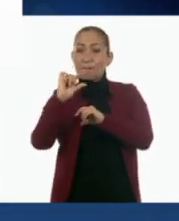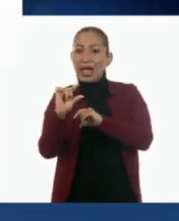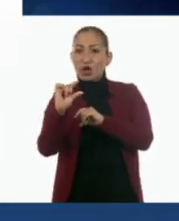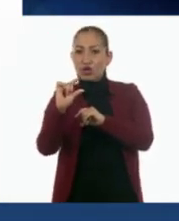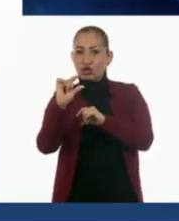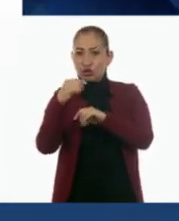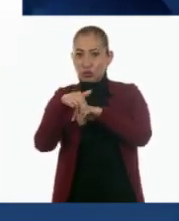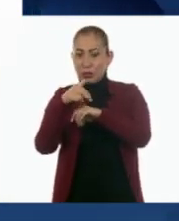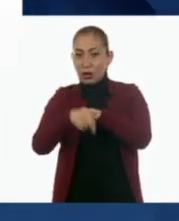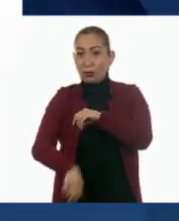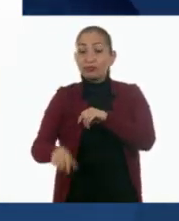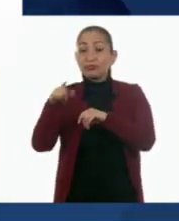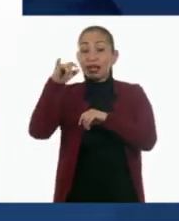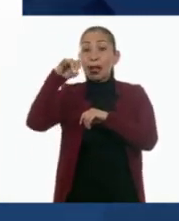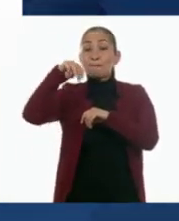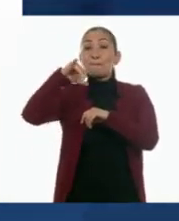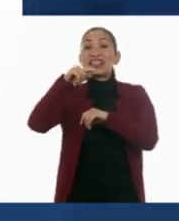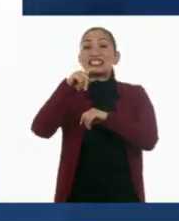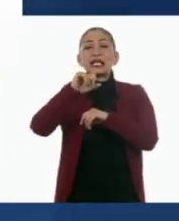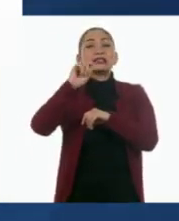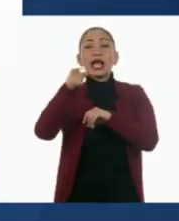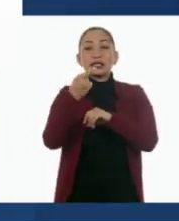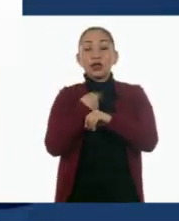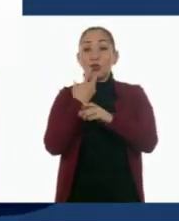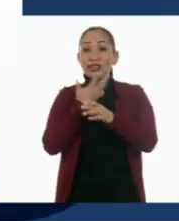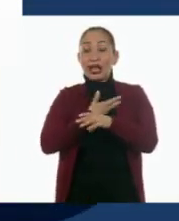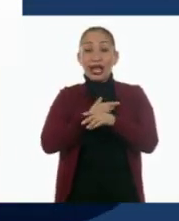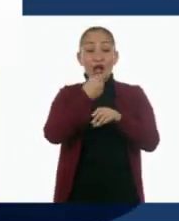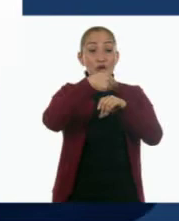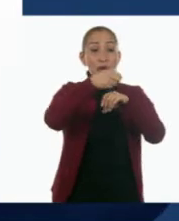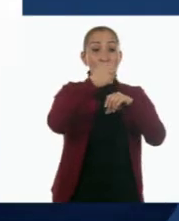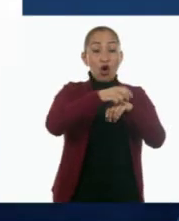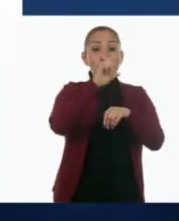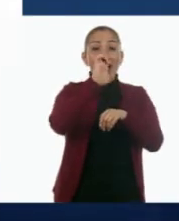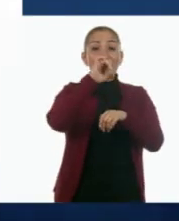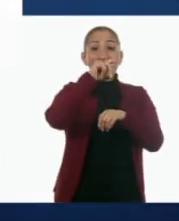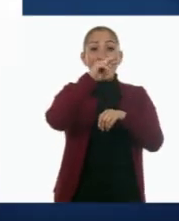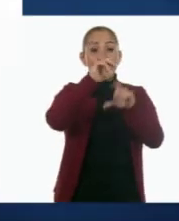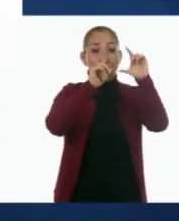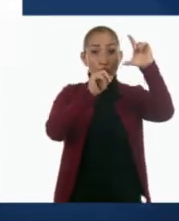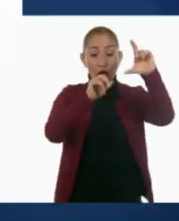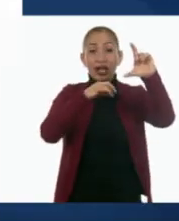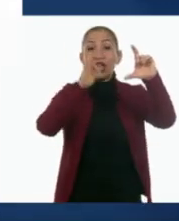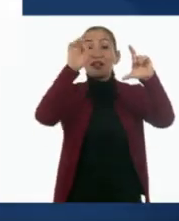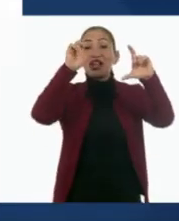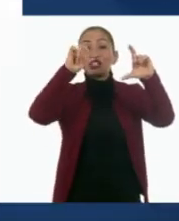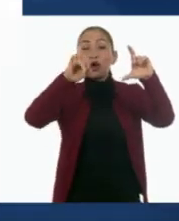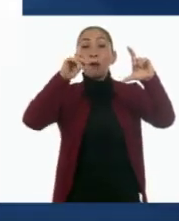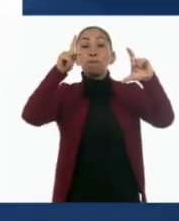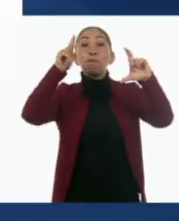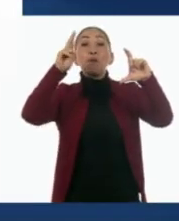Y por último, las fracciones mixtas son aquellas que se componen de un número entero y una fracción propia.